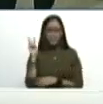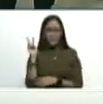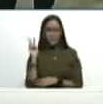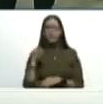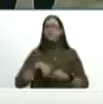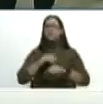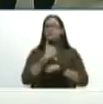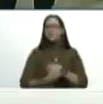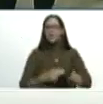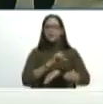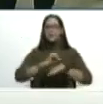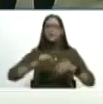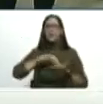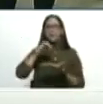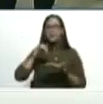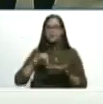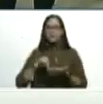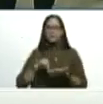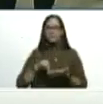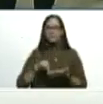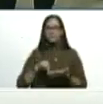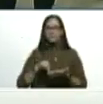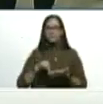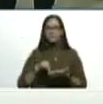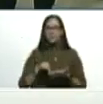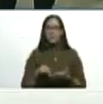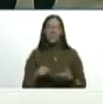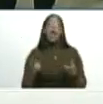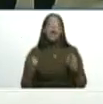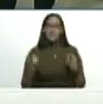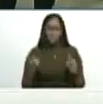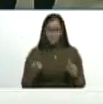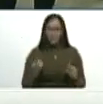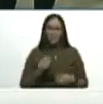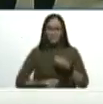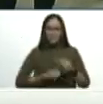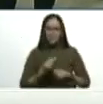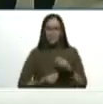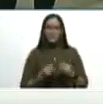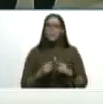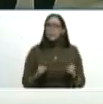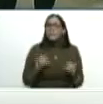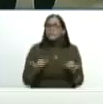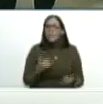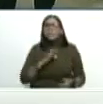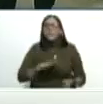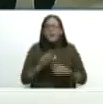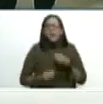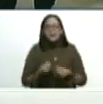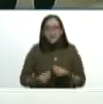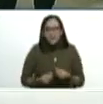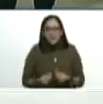Plan Quirúrgico Nacional. Todavía falta por hacer, pero ya lo estamos haciendo.